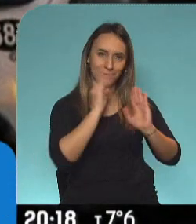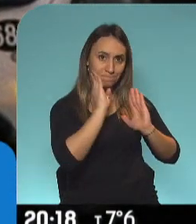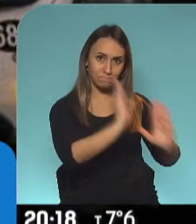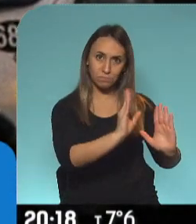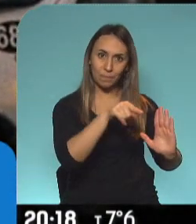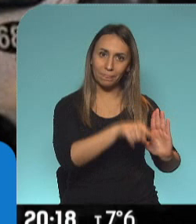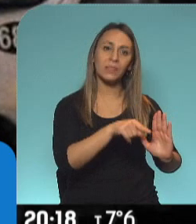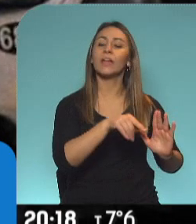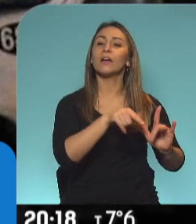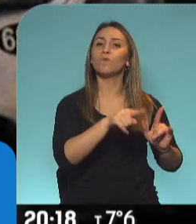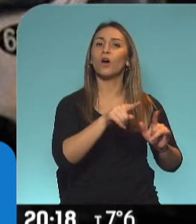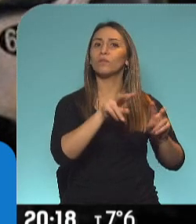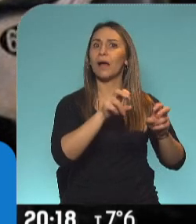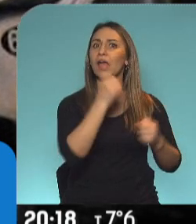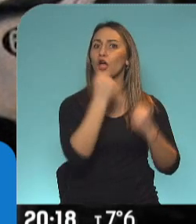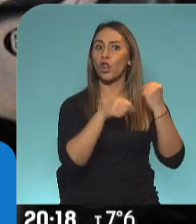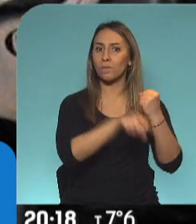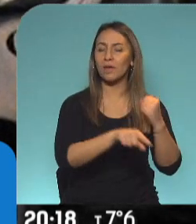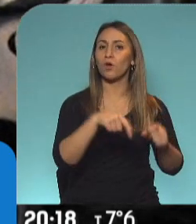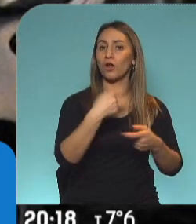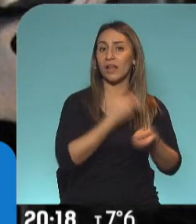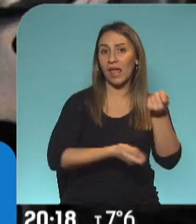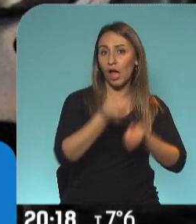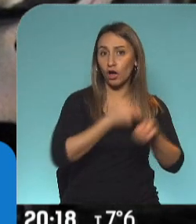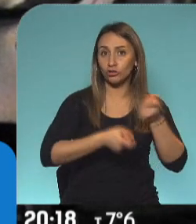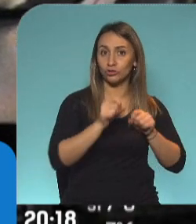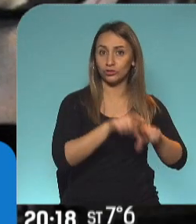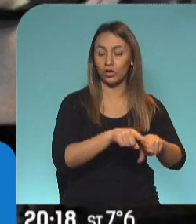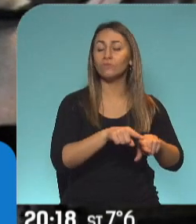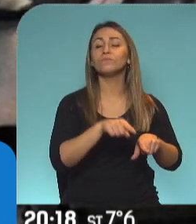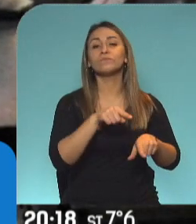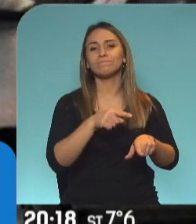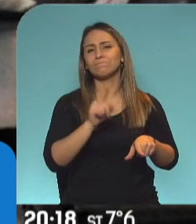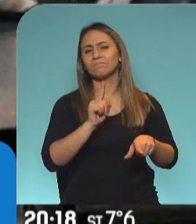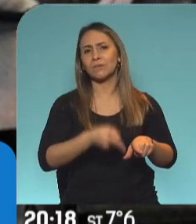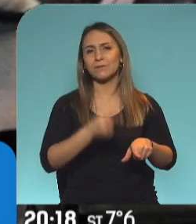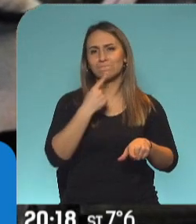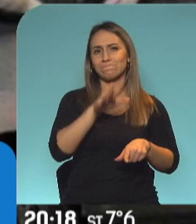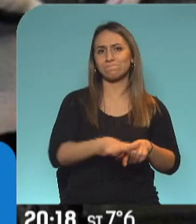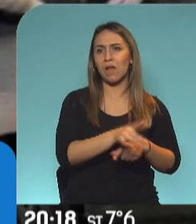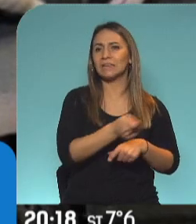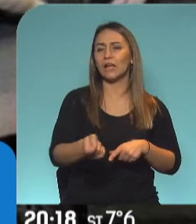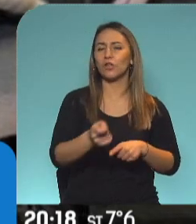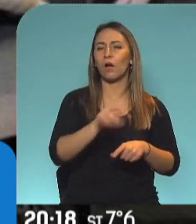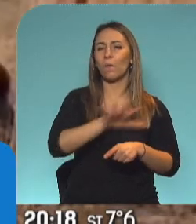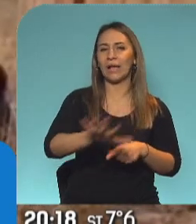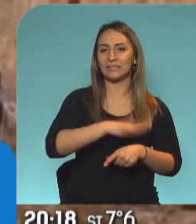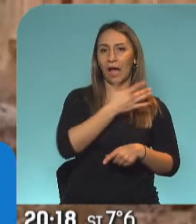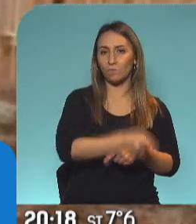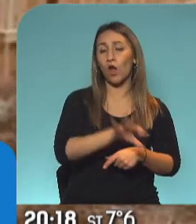móvil económico por un negocio de naturaleza local y descartó que se trate de un crimen pasional o